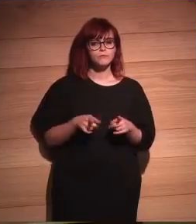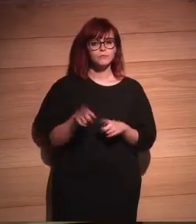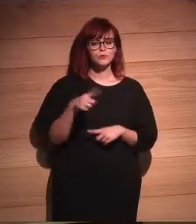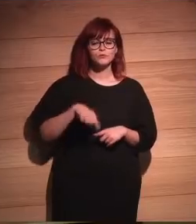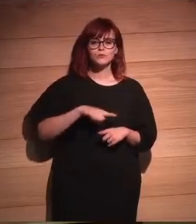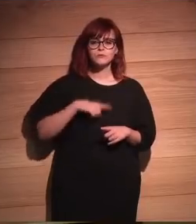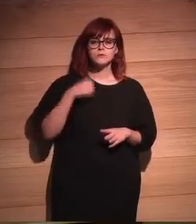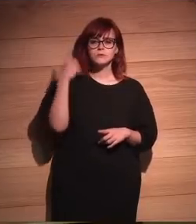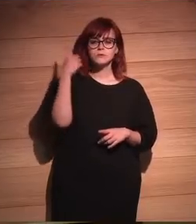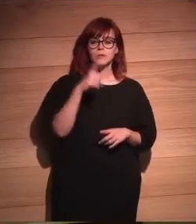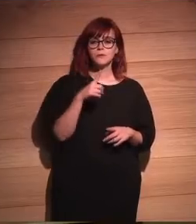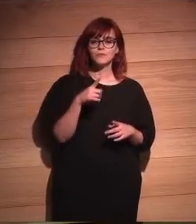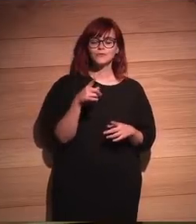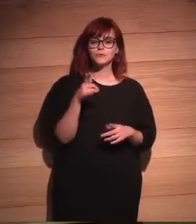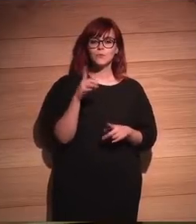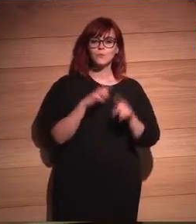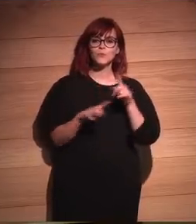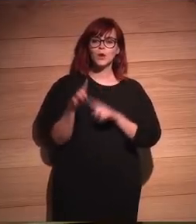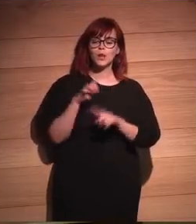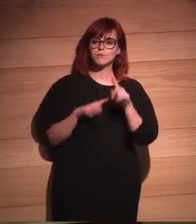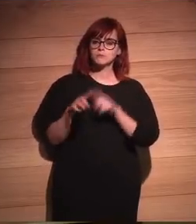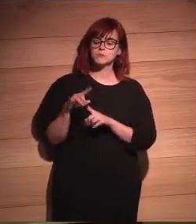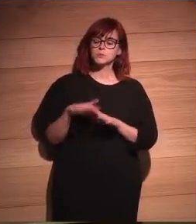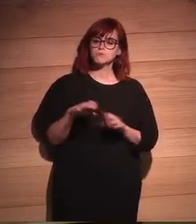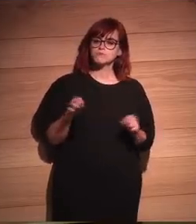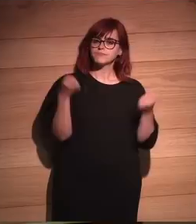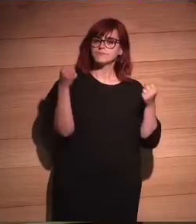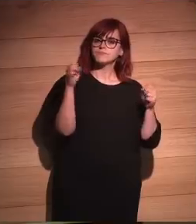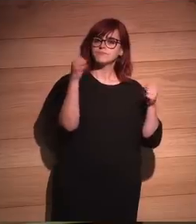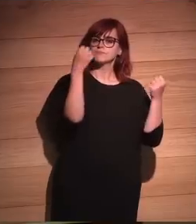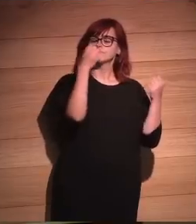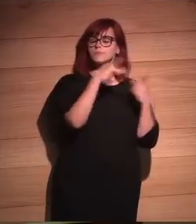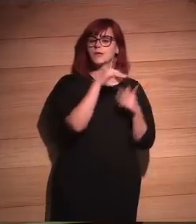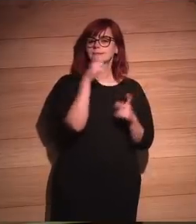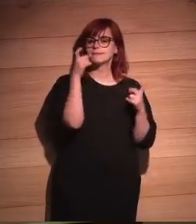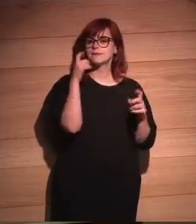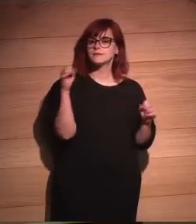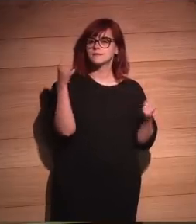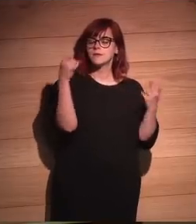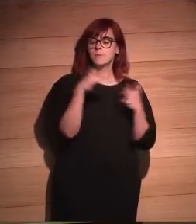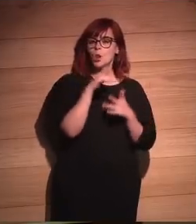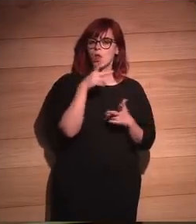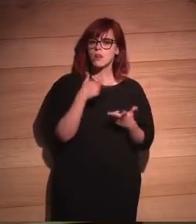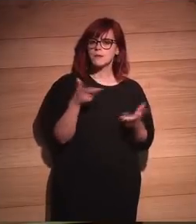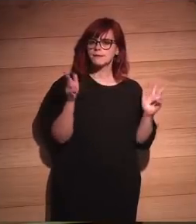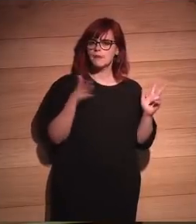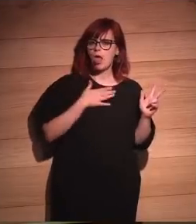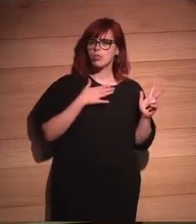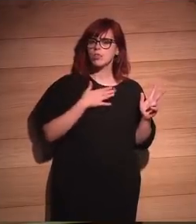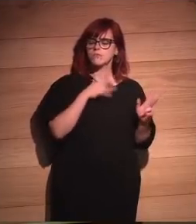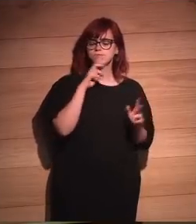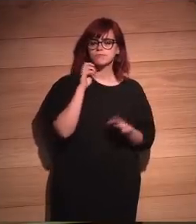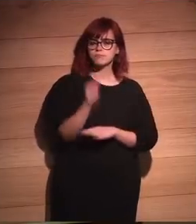sabemos sobreponernos a los inconvenientes y salvaguardar esa libertad que yo creo que